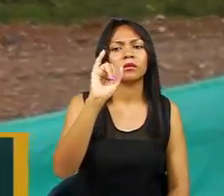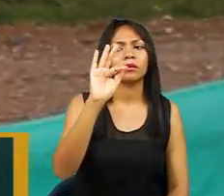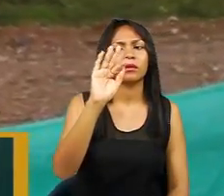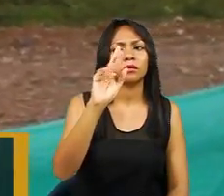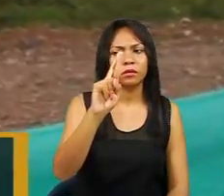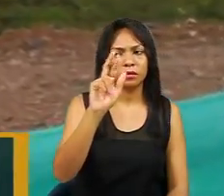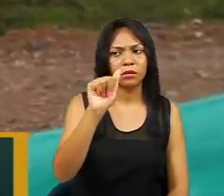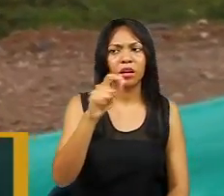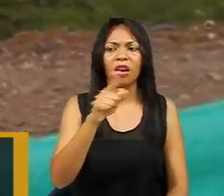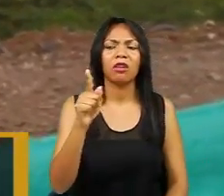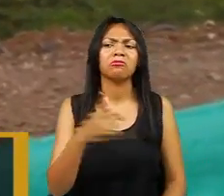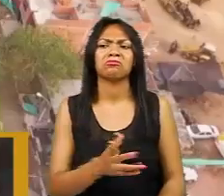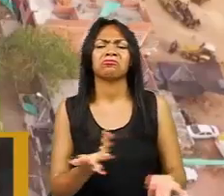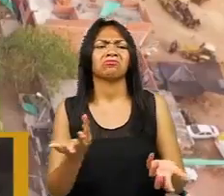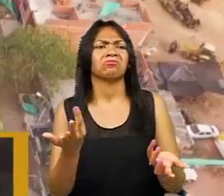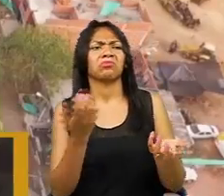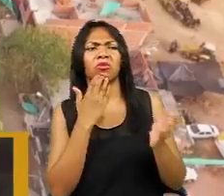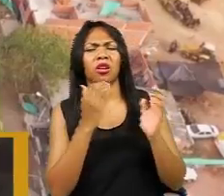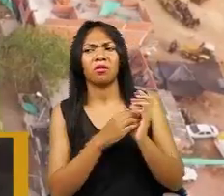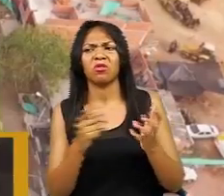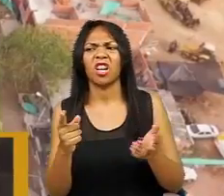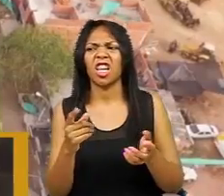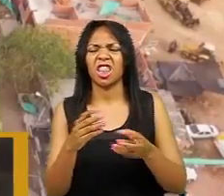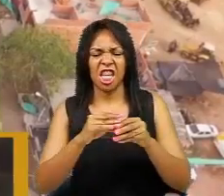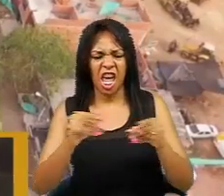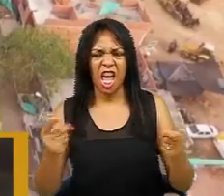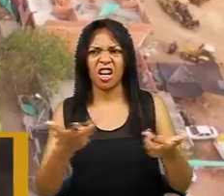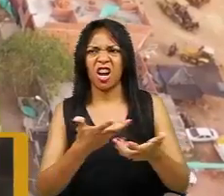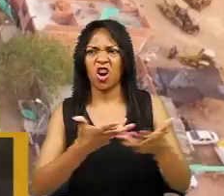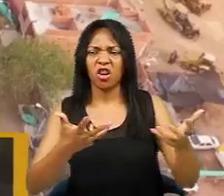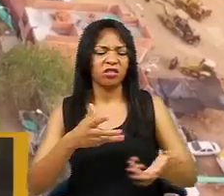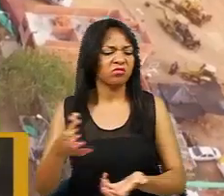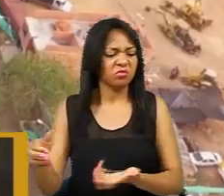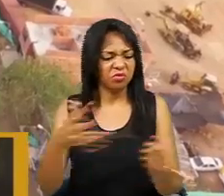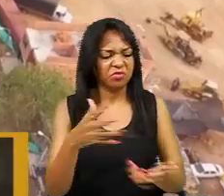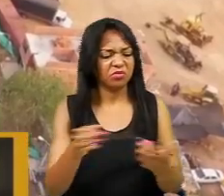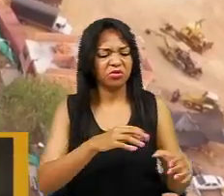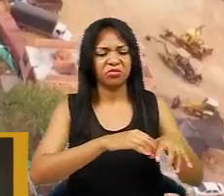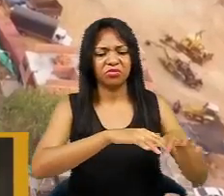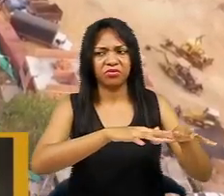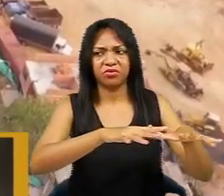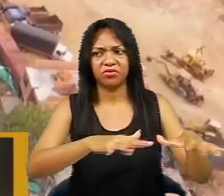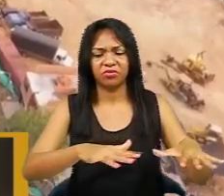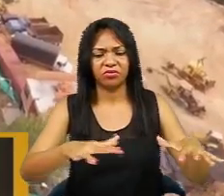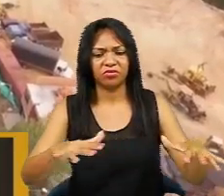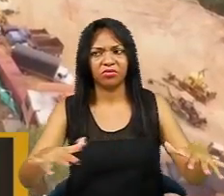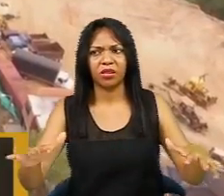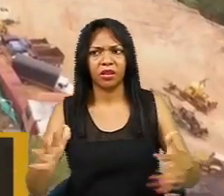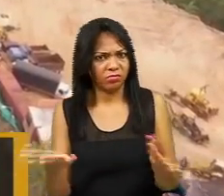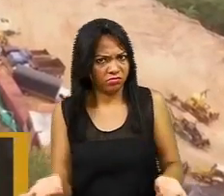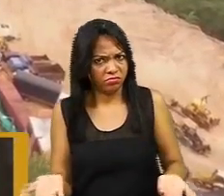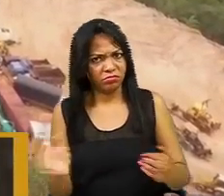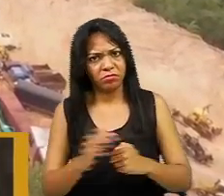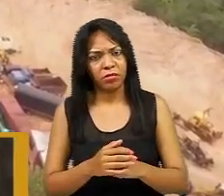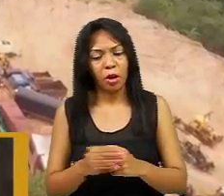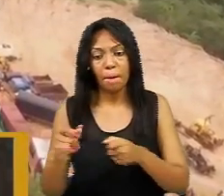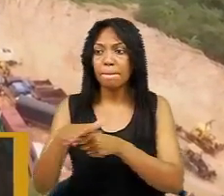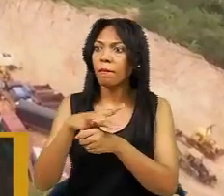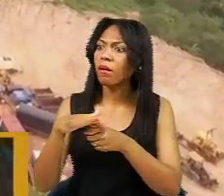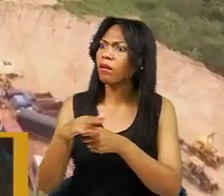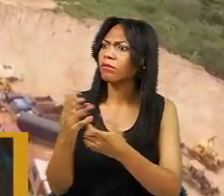la zona forestal, echándole tierra y escombro a todo este terreno. Ya prácticamente nos está acercando todo el barrio